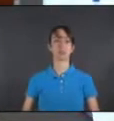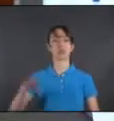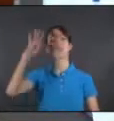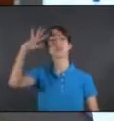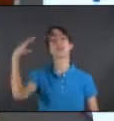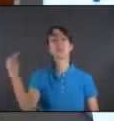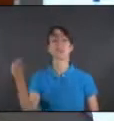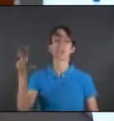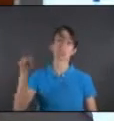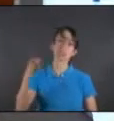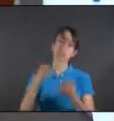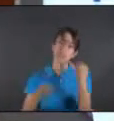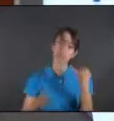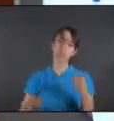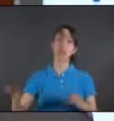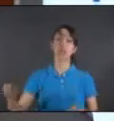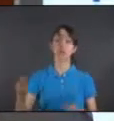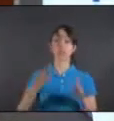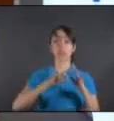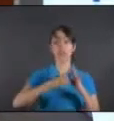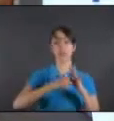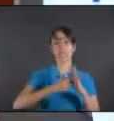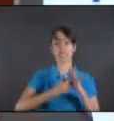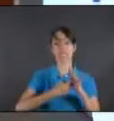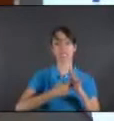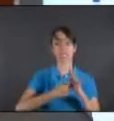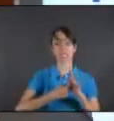la reinicie y la termine.